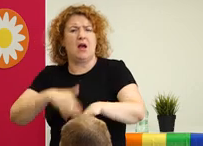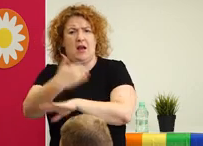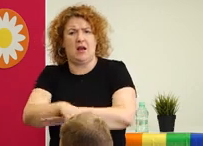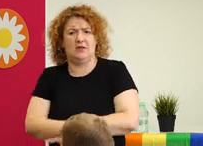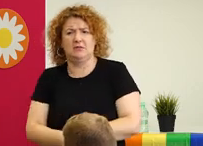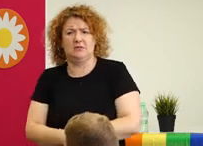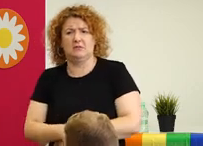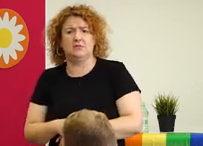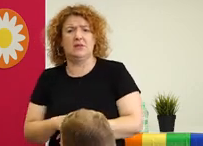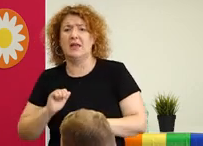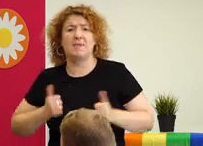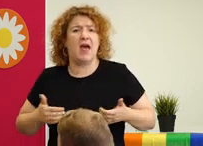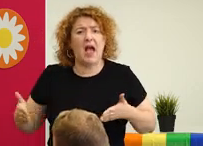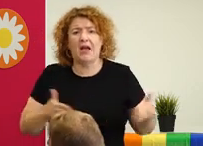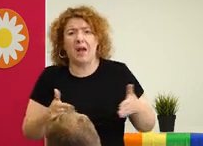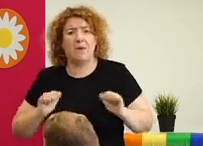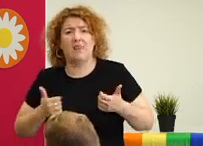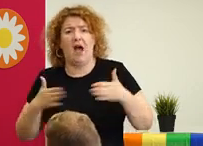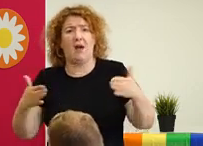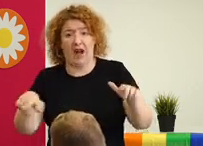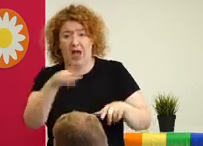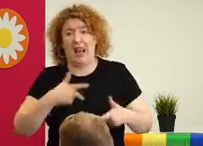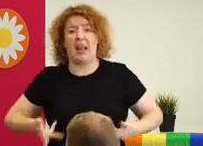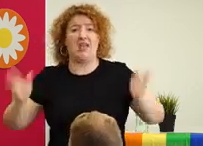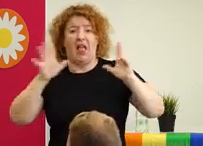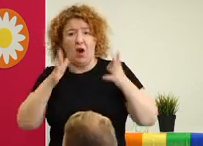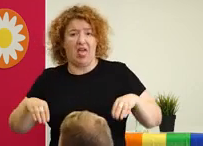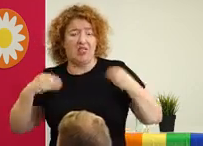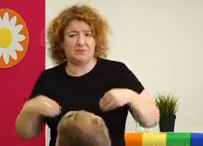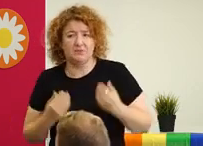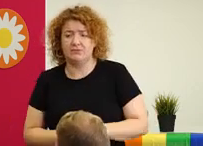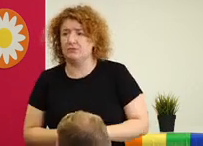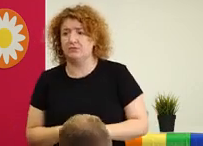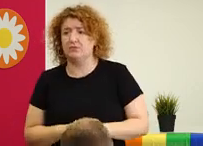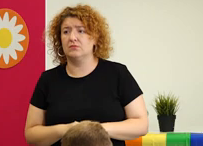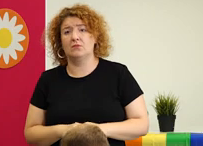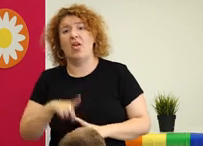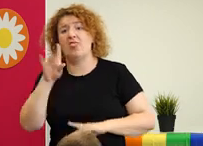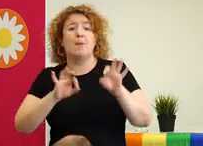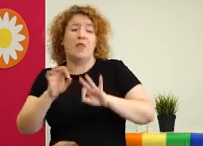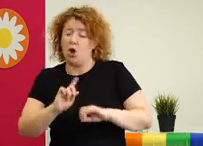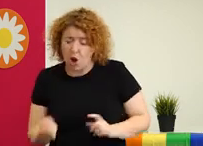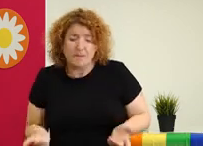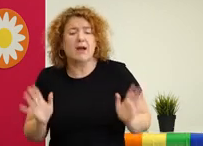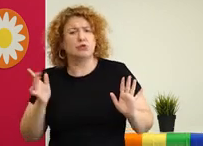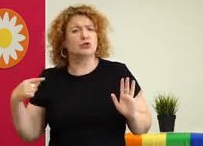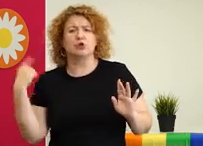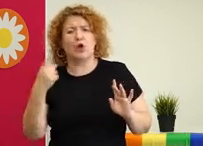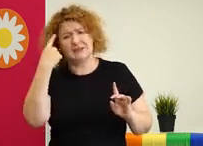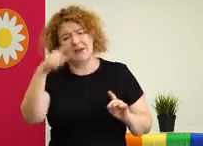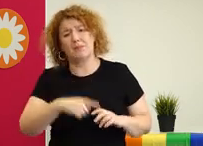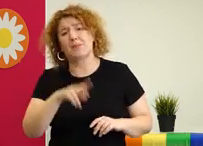hemos abierto los caminos para las libertades que hoy disfrutamos. ¿Al 100%? Pues no. Pues mire, todo el mundo sabe que